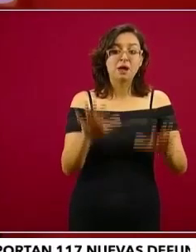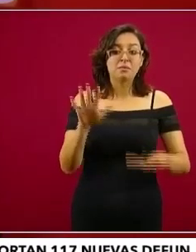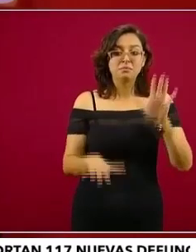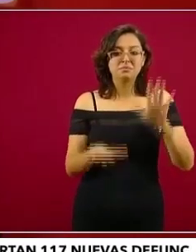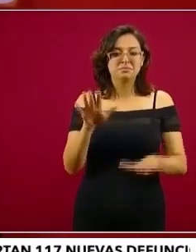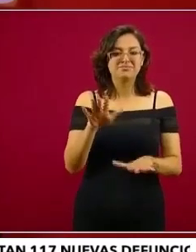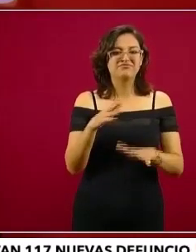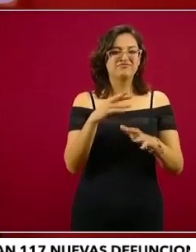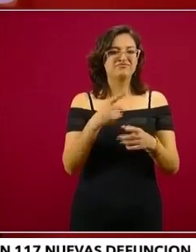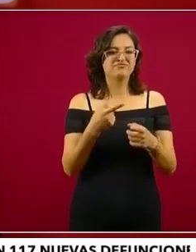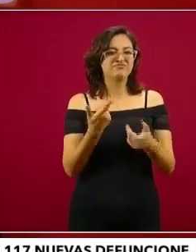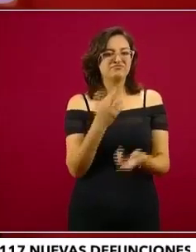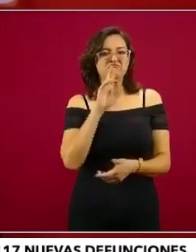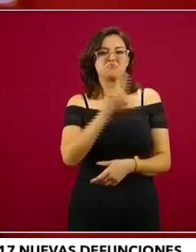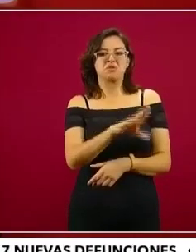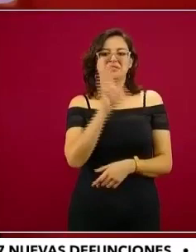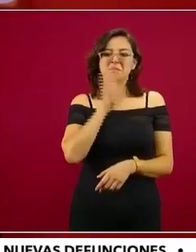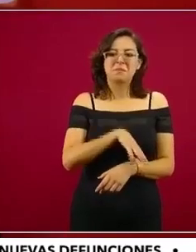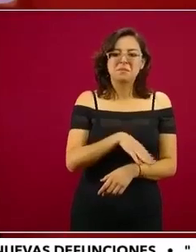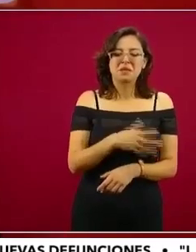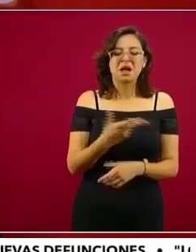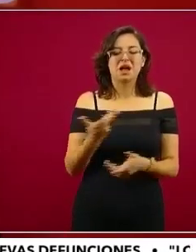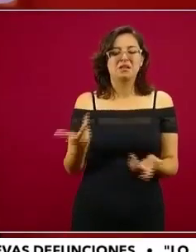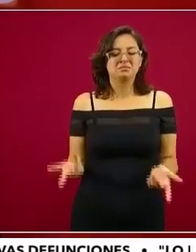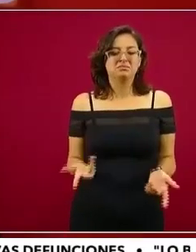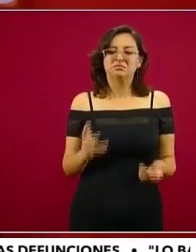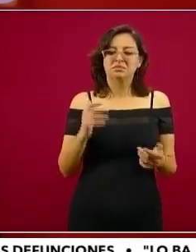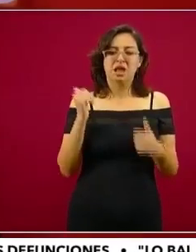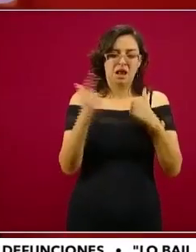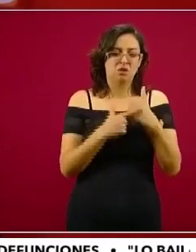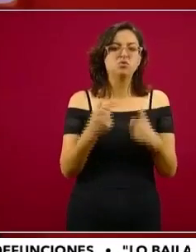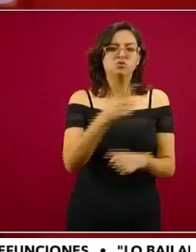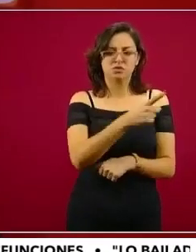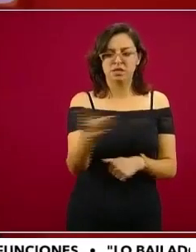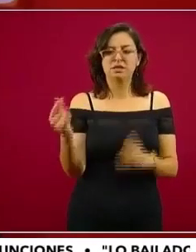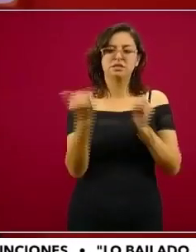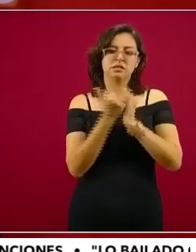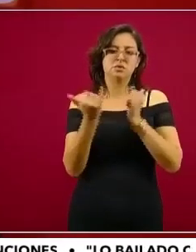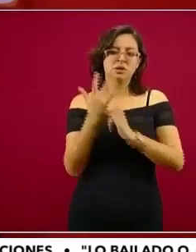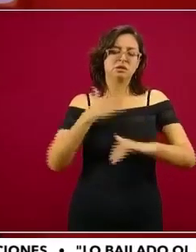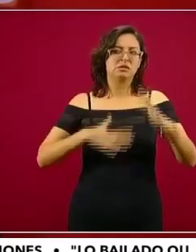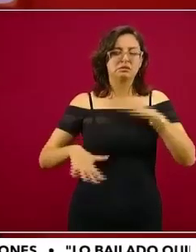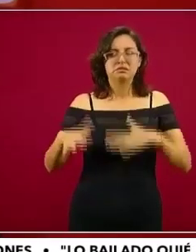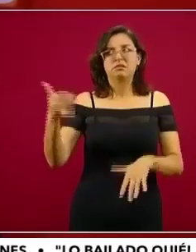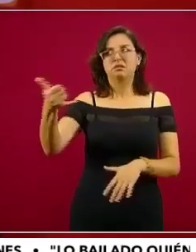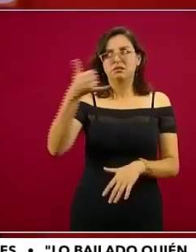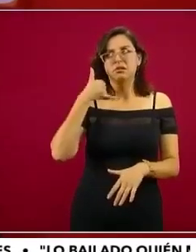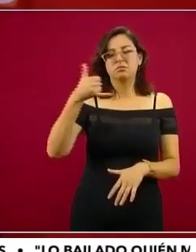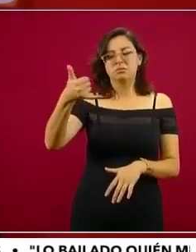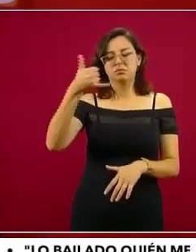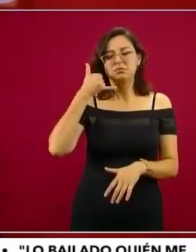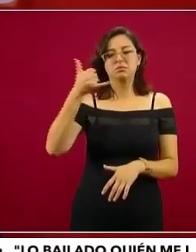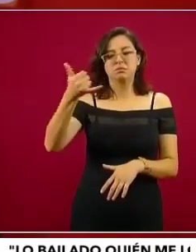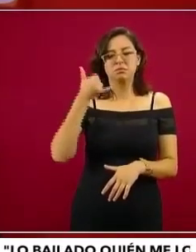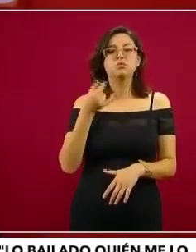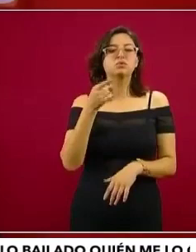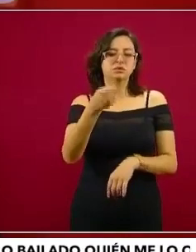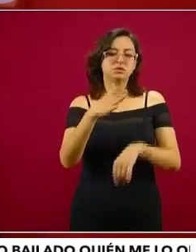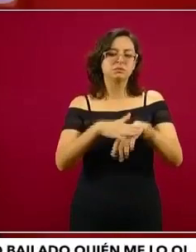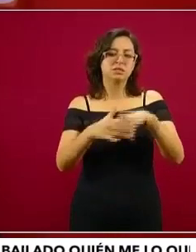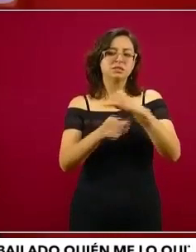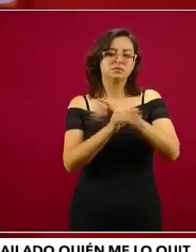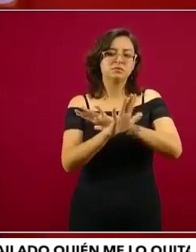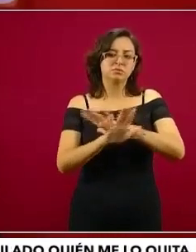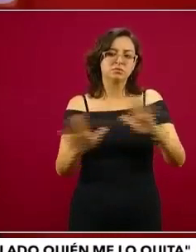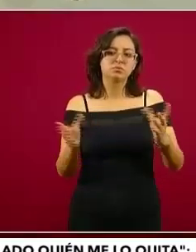mala contestación o no sé, también ustedes están cansados quizá de recibir tantas llamadas. Entonces me gustaría que ahondara más en esta